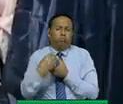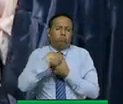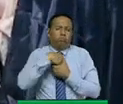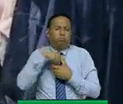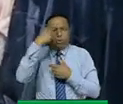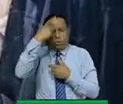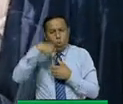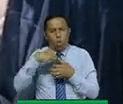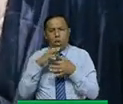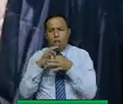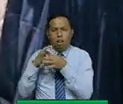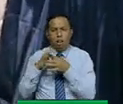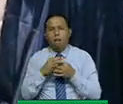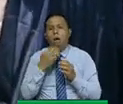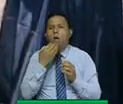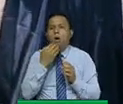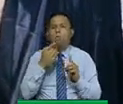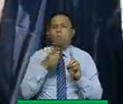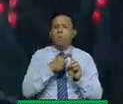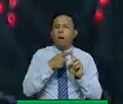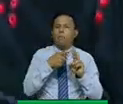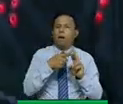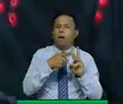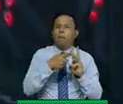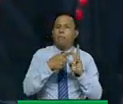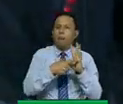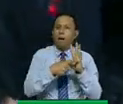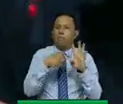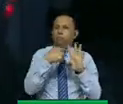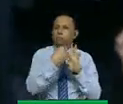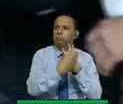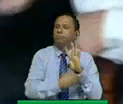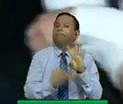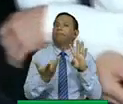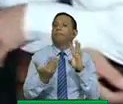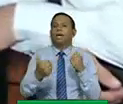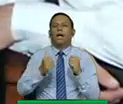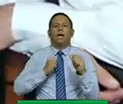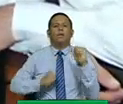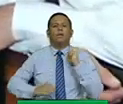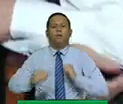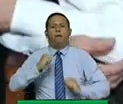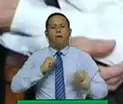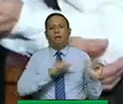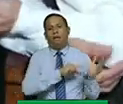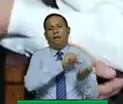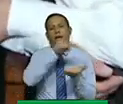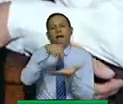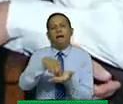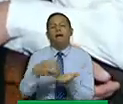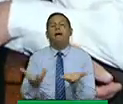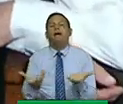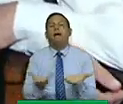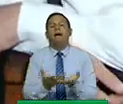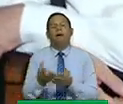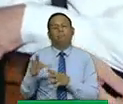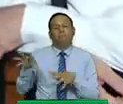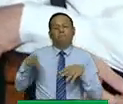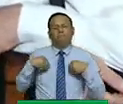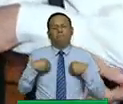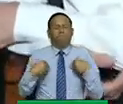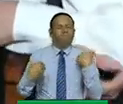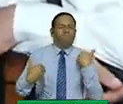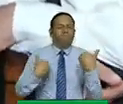Marina Salvareza, Alejandro Fajardo y Rocío Maruri son los actores que pondrán en escena una de las obras seleccionadas, The Lady